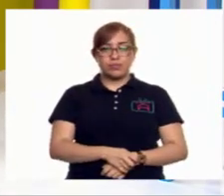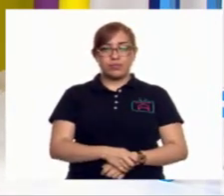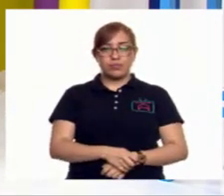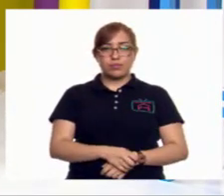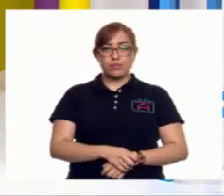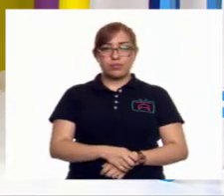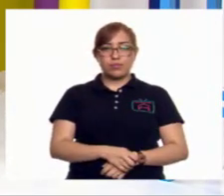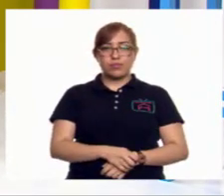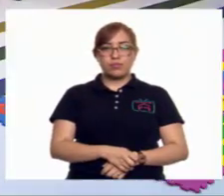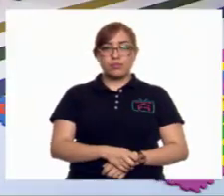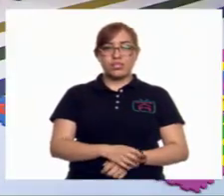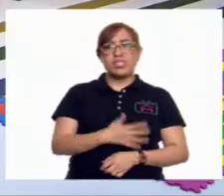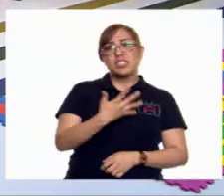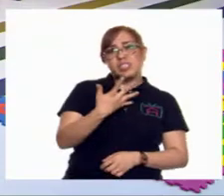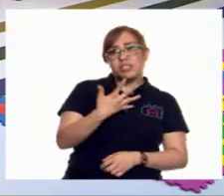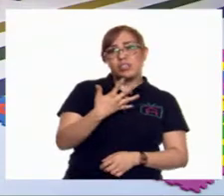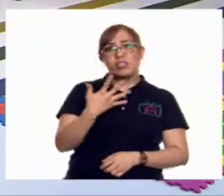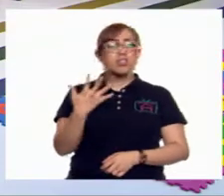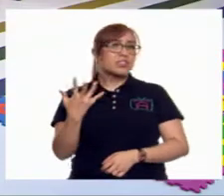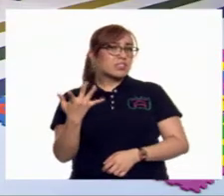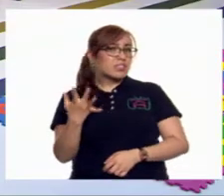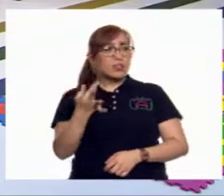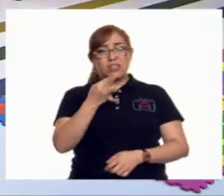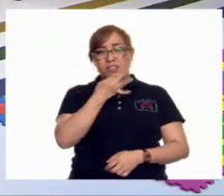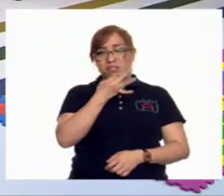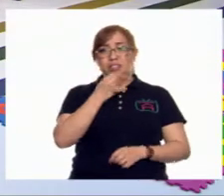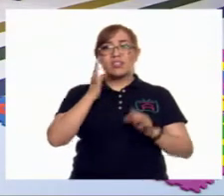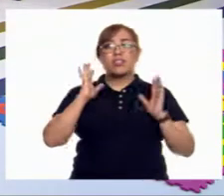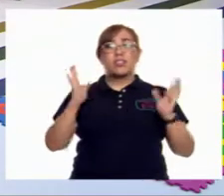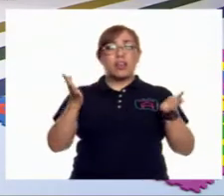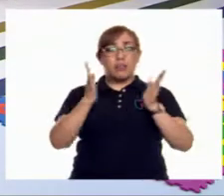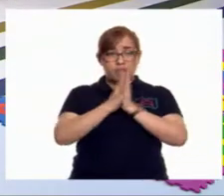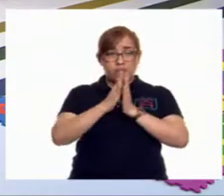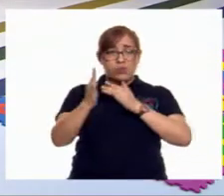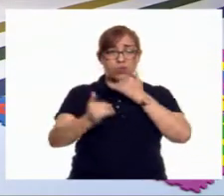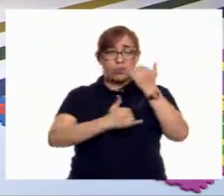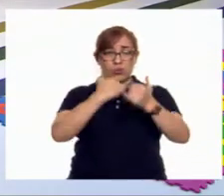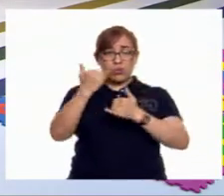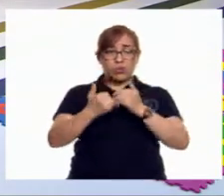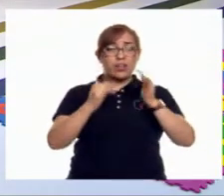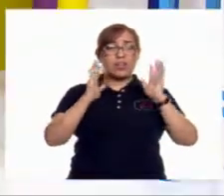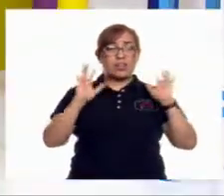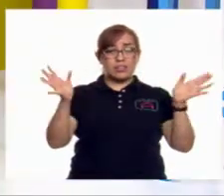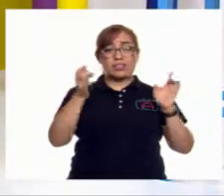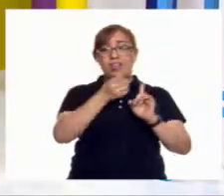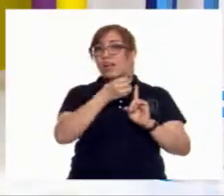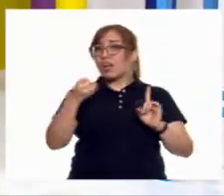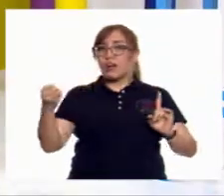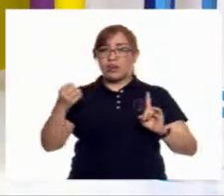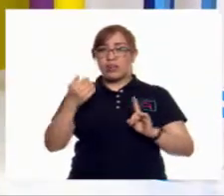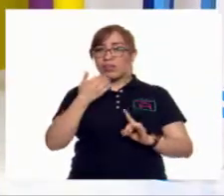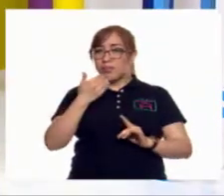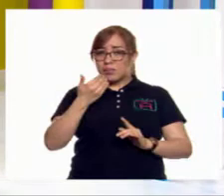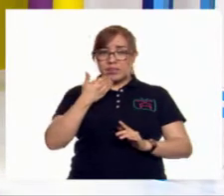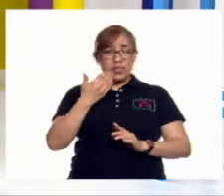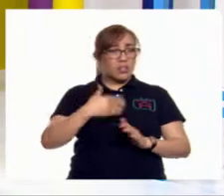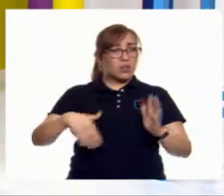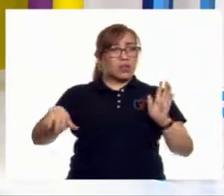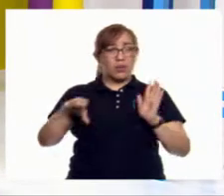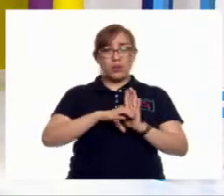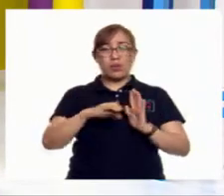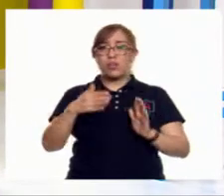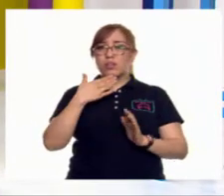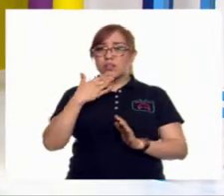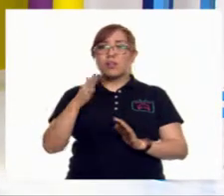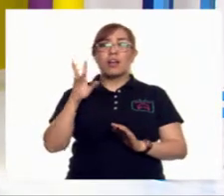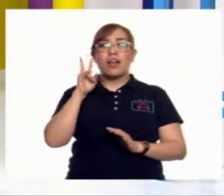50 minutos. No. Ay, por favor, ya levanté todos mis juguetes y mi habitación está ordenada. A ver,